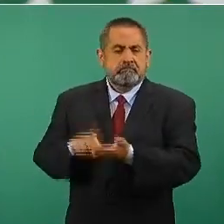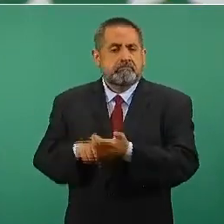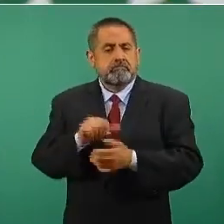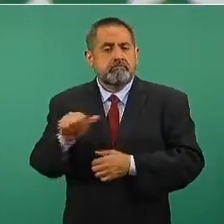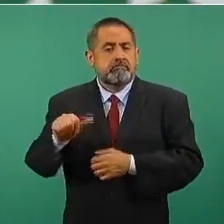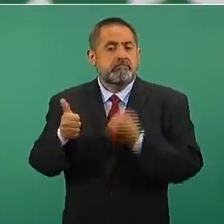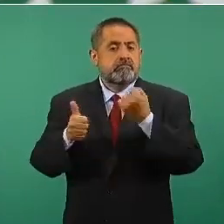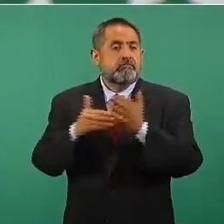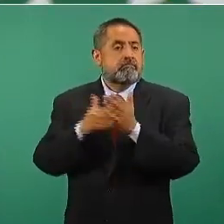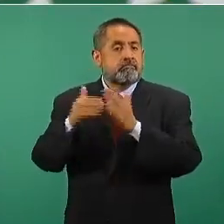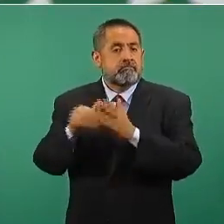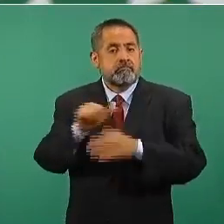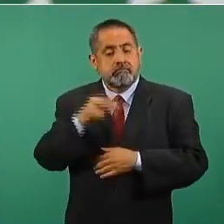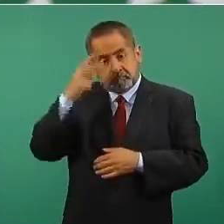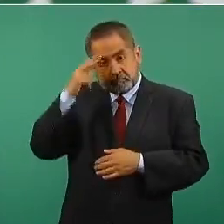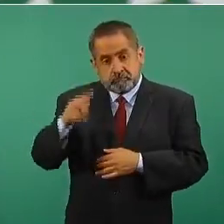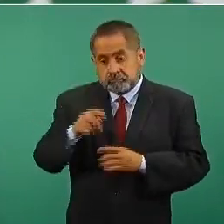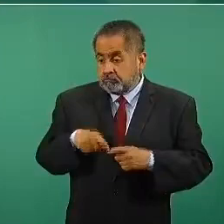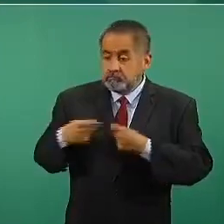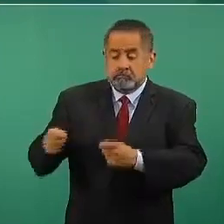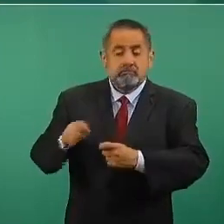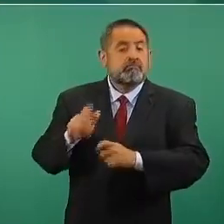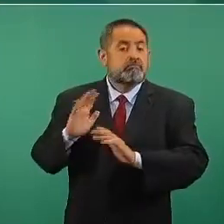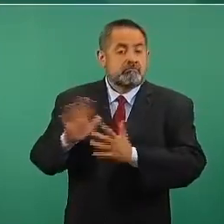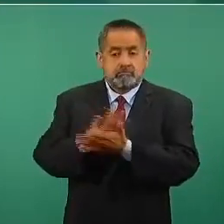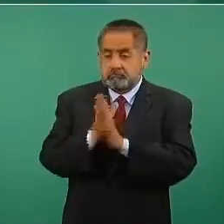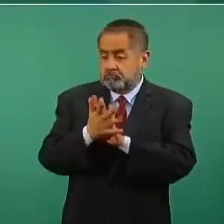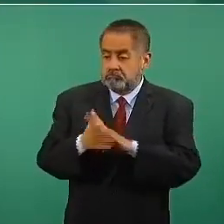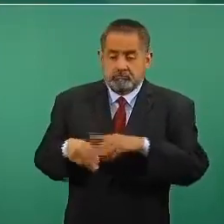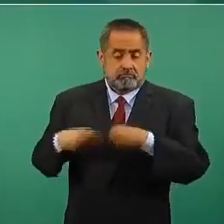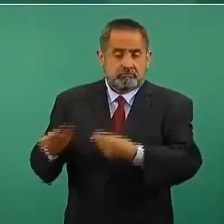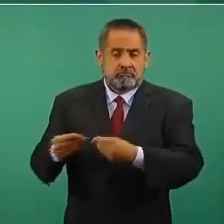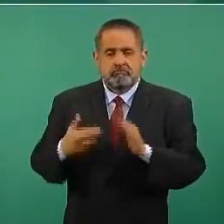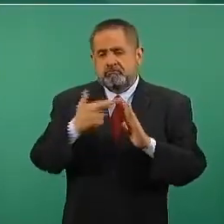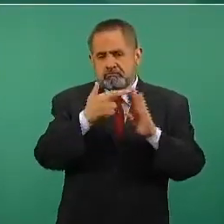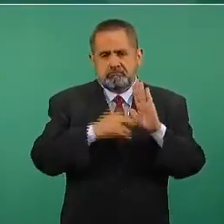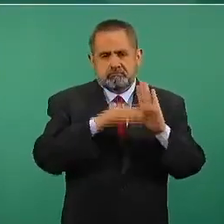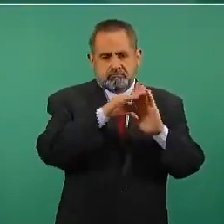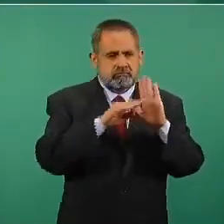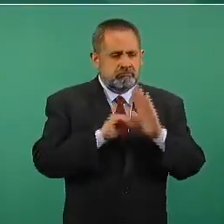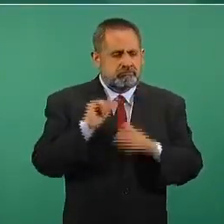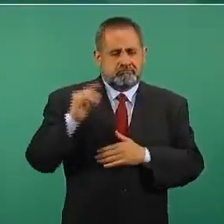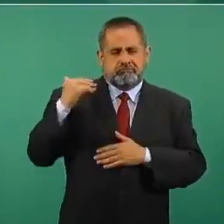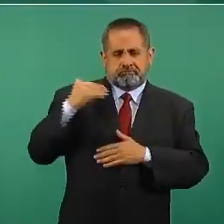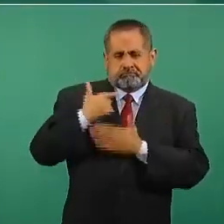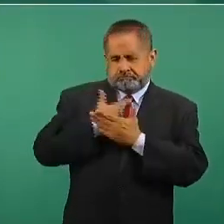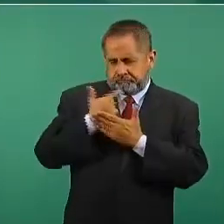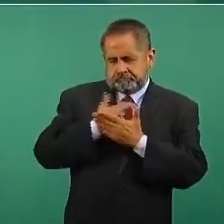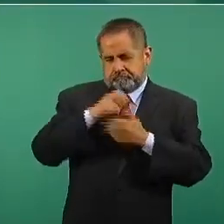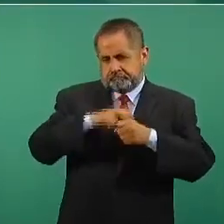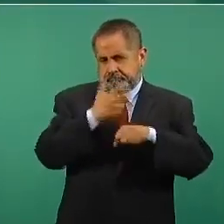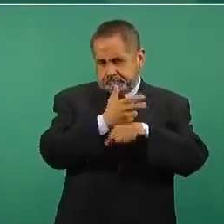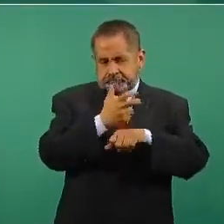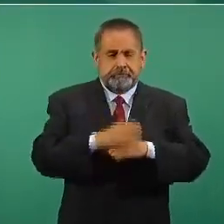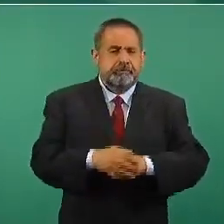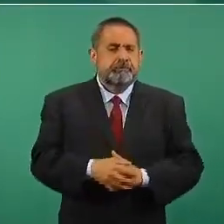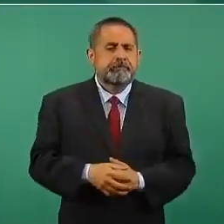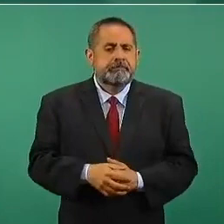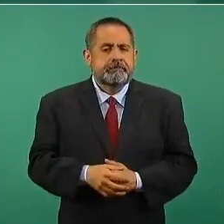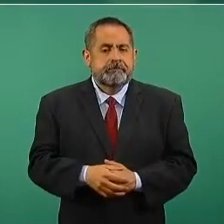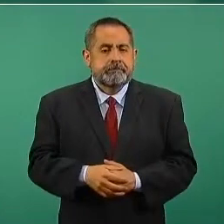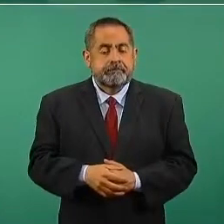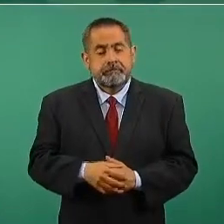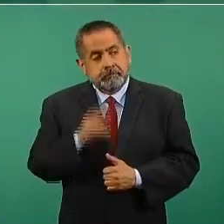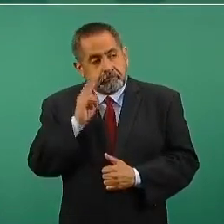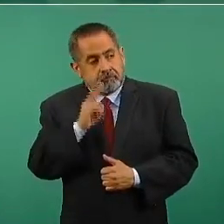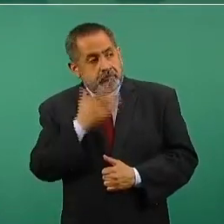de mexicanas y mexicanos que están por allá, según los datos del último censo de los Estados Unidos. Lo